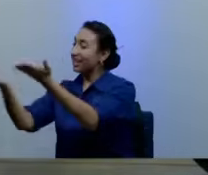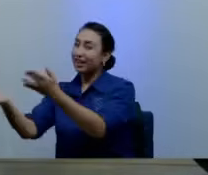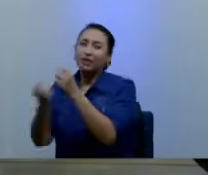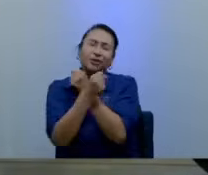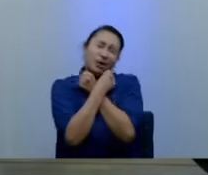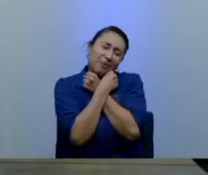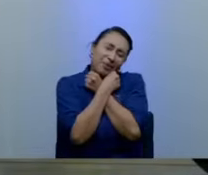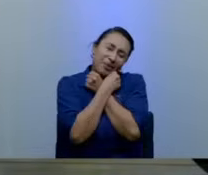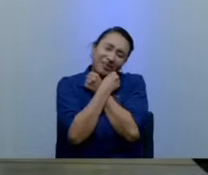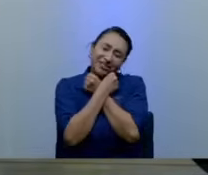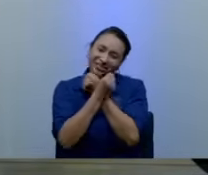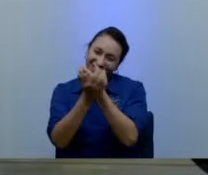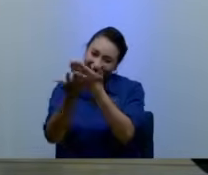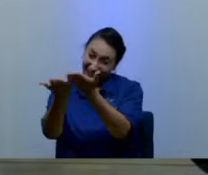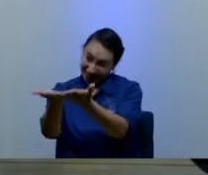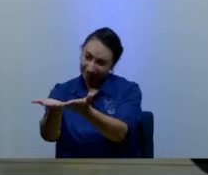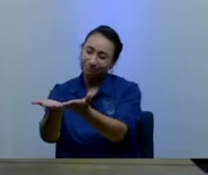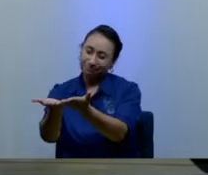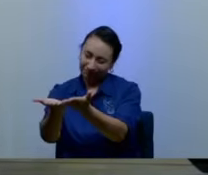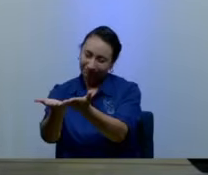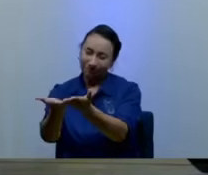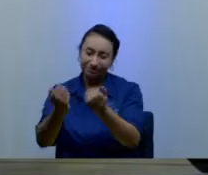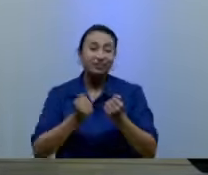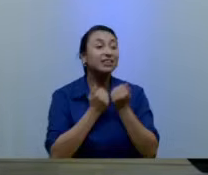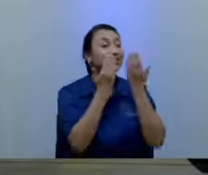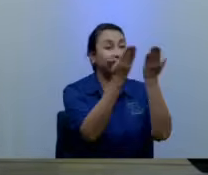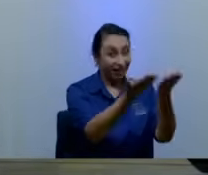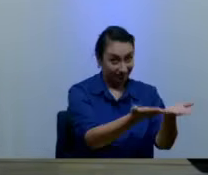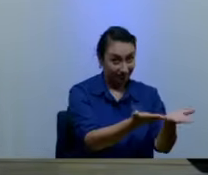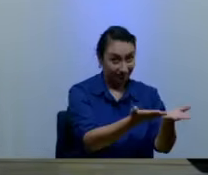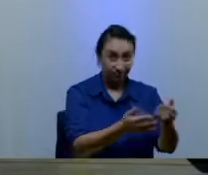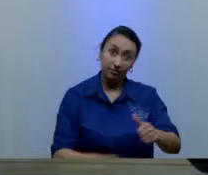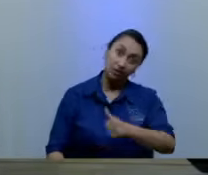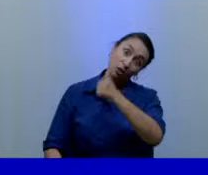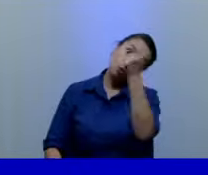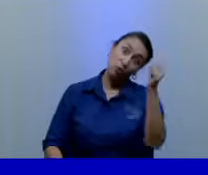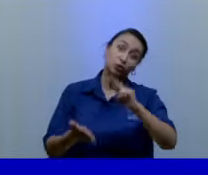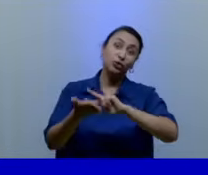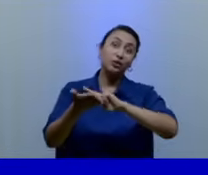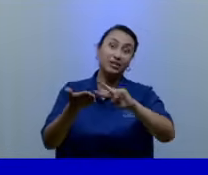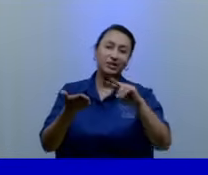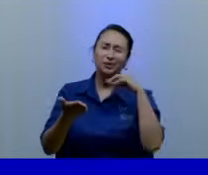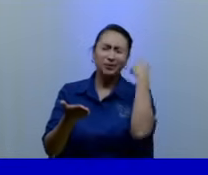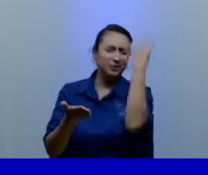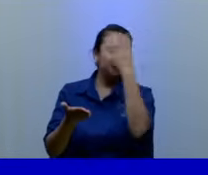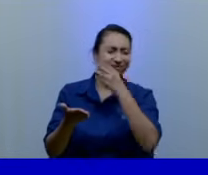cosa. Ese es Zafe, ¿va? Pero mires este otro versículo hermoso, hermano.